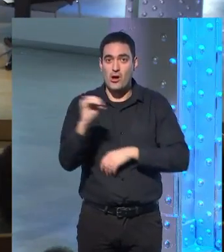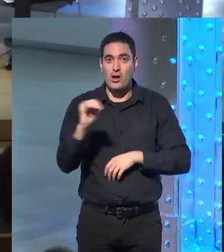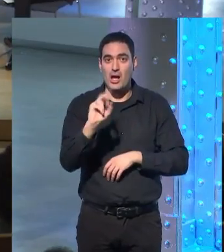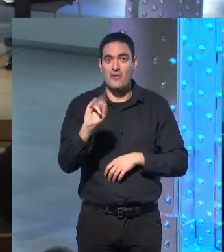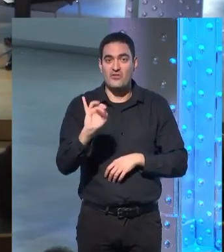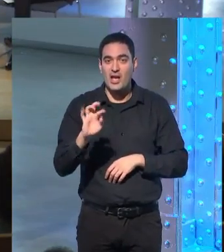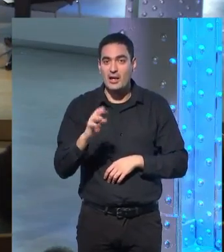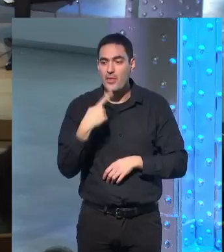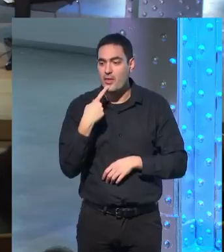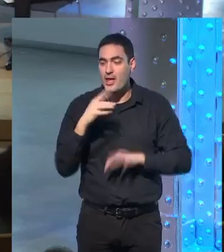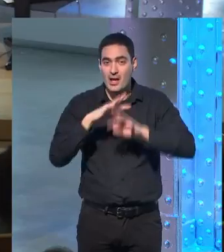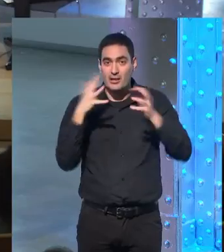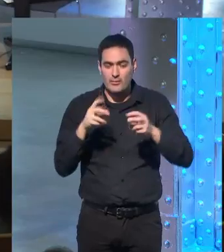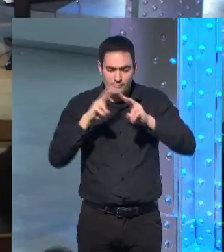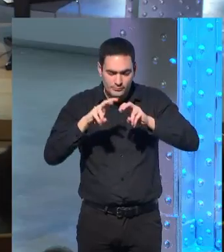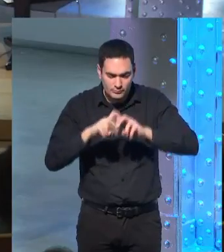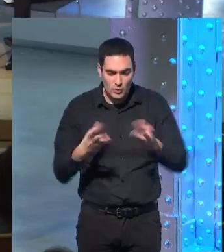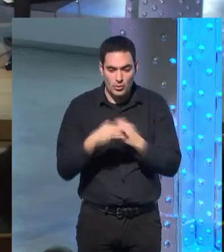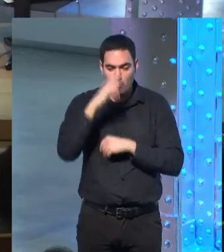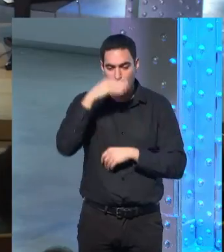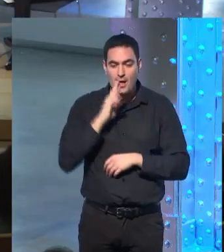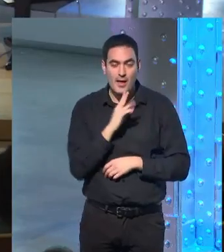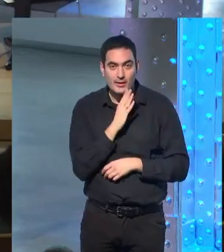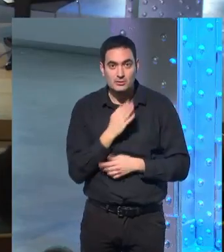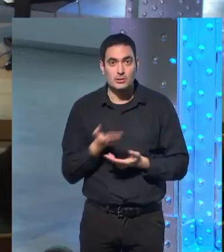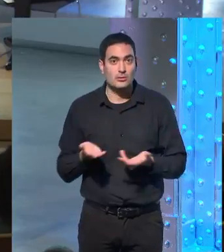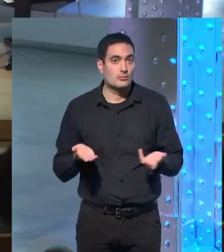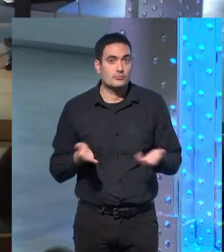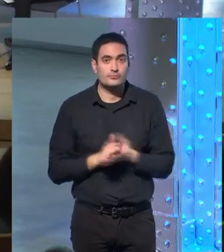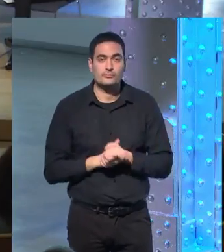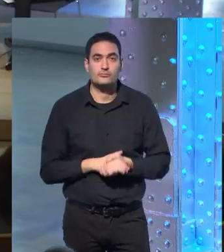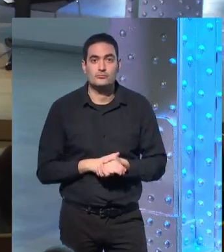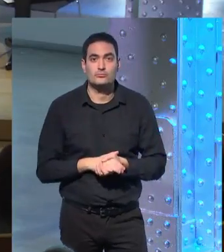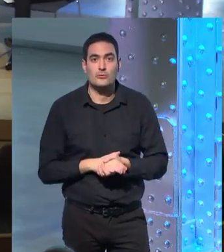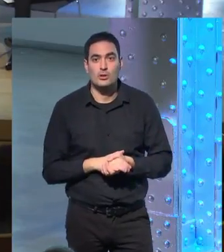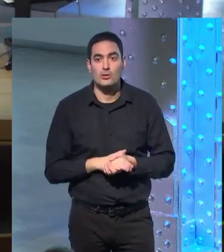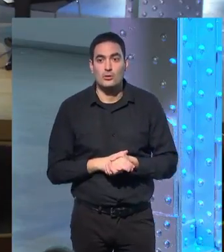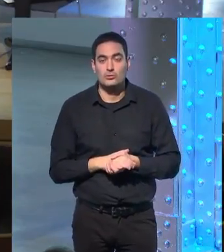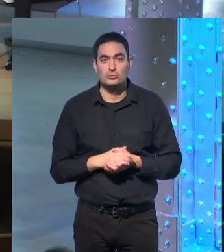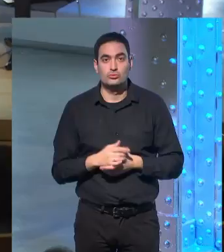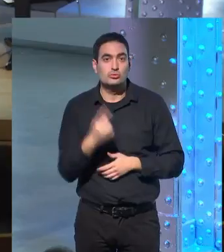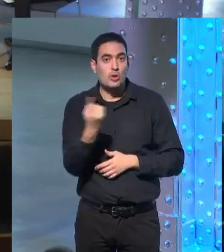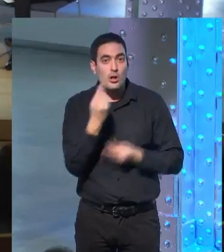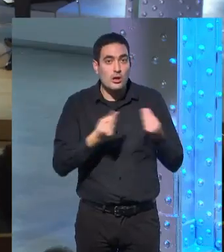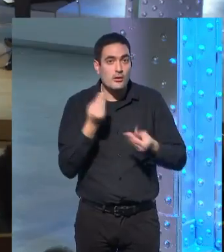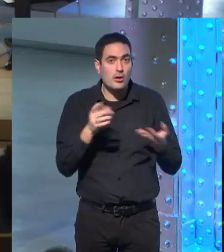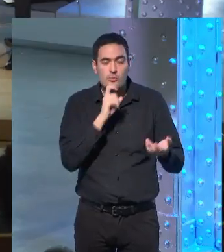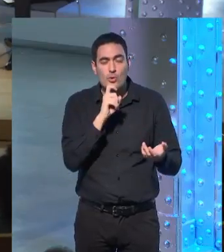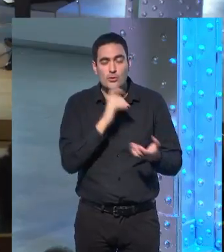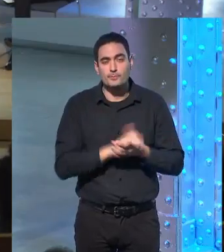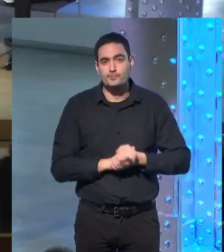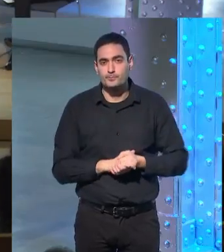y pone consultar en Internet, ¿lo hacéis con vuestros padres? ¿Lo hacéis solas?